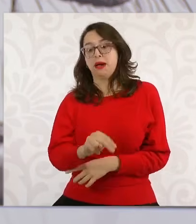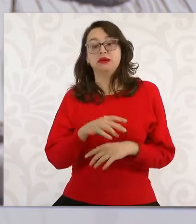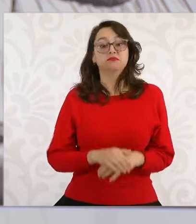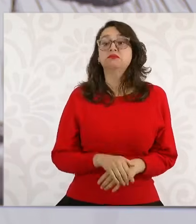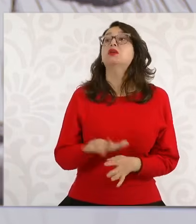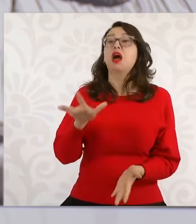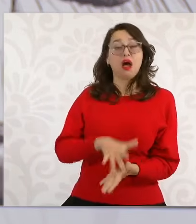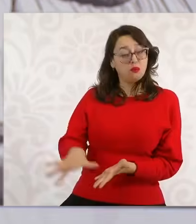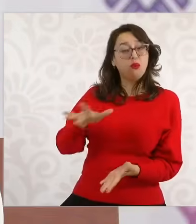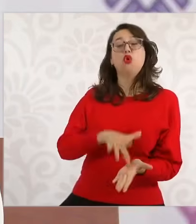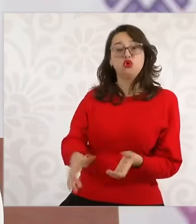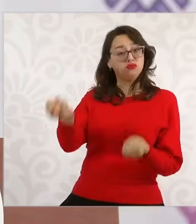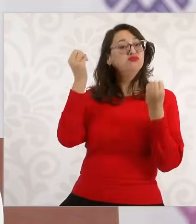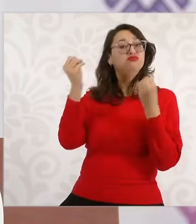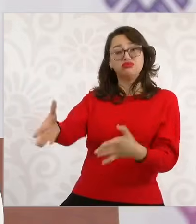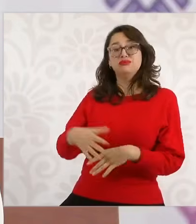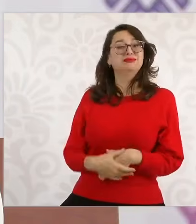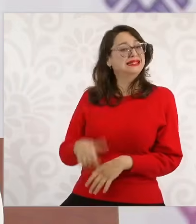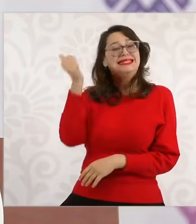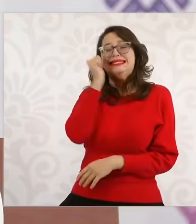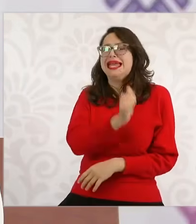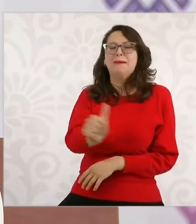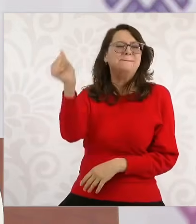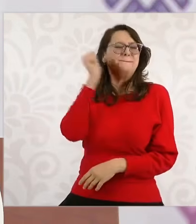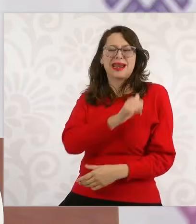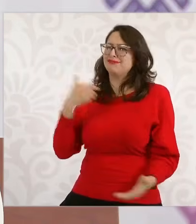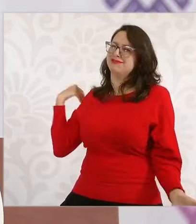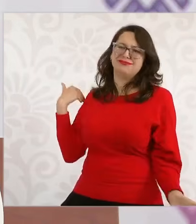Y siempre hubo apoyo a Cuba desde su revolución.